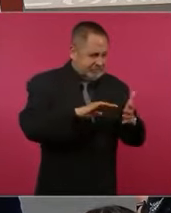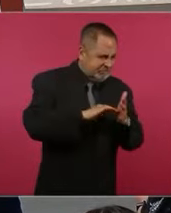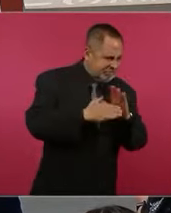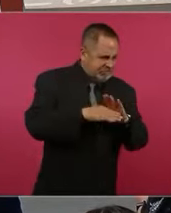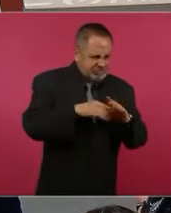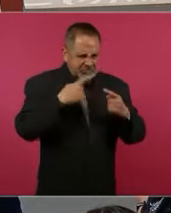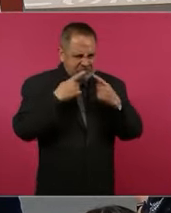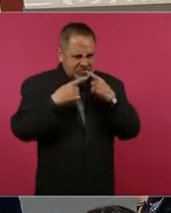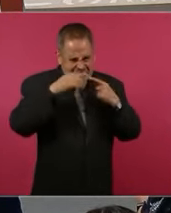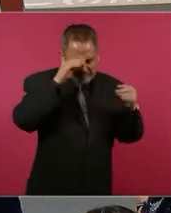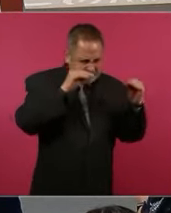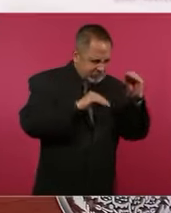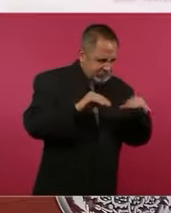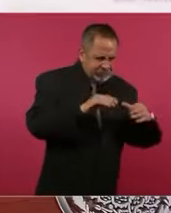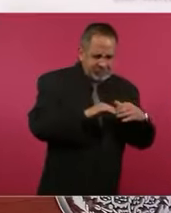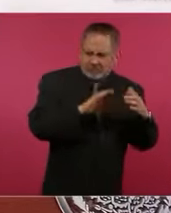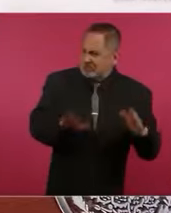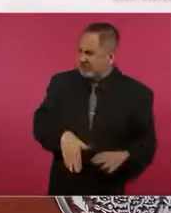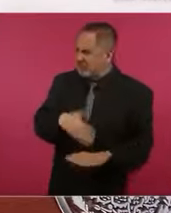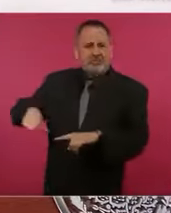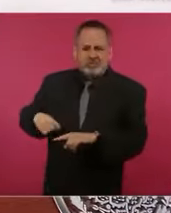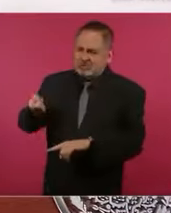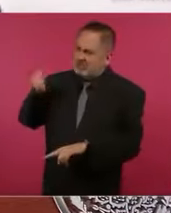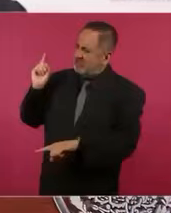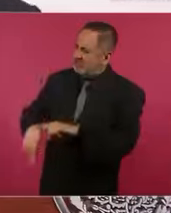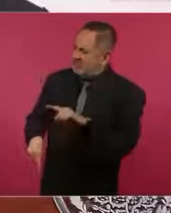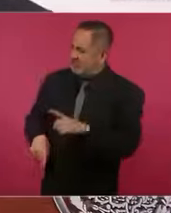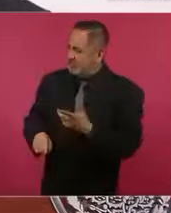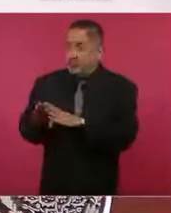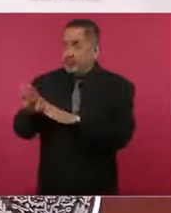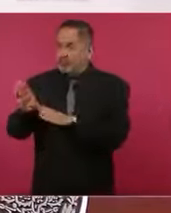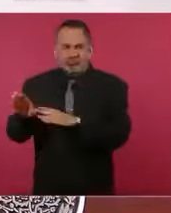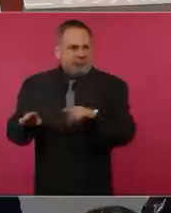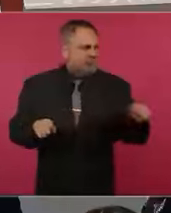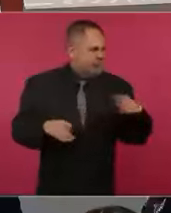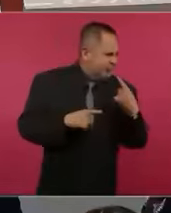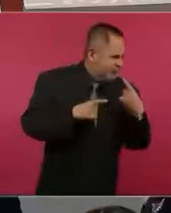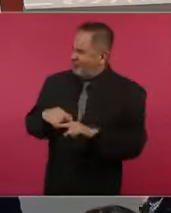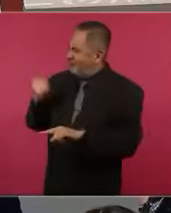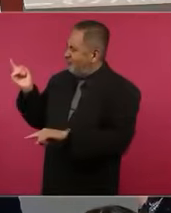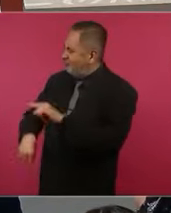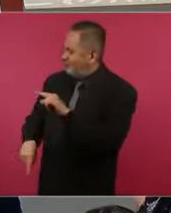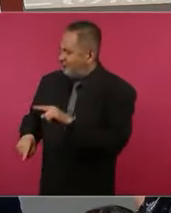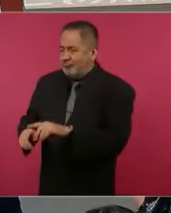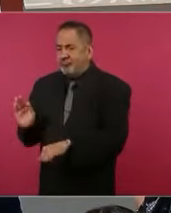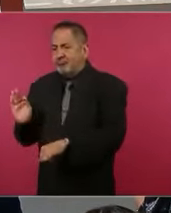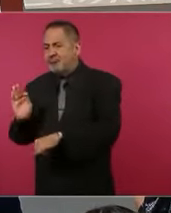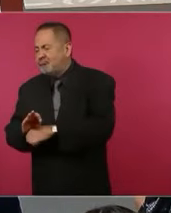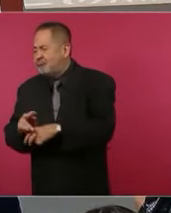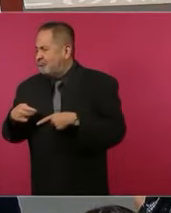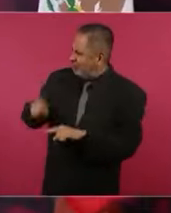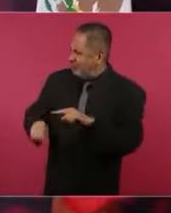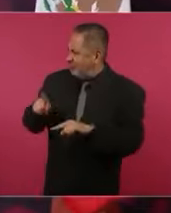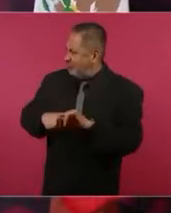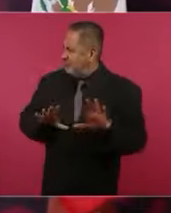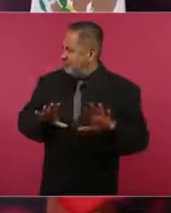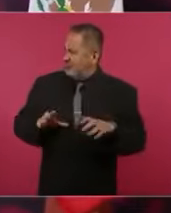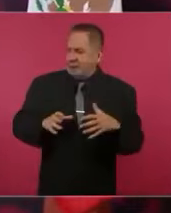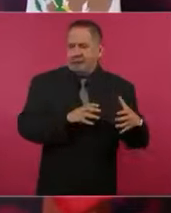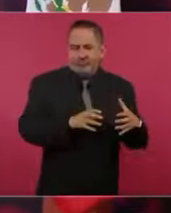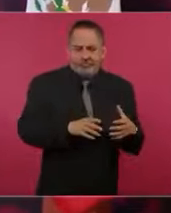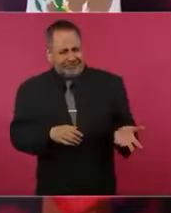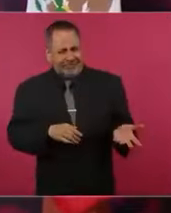para socavar a gobiernos que representan a los pueblos y que no están al servicio de